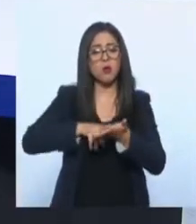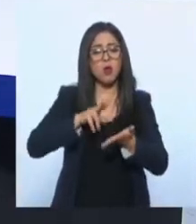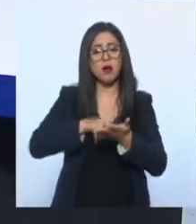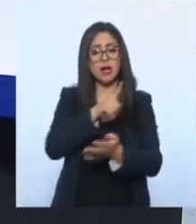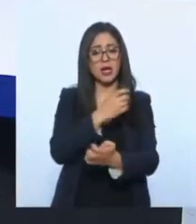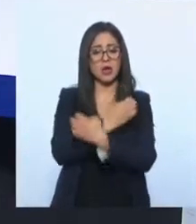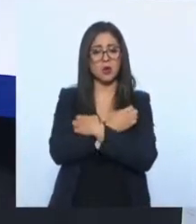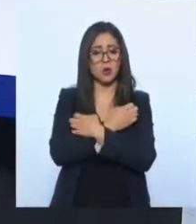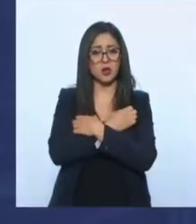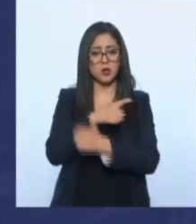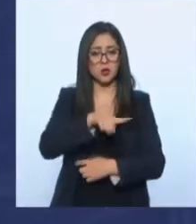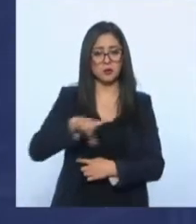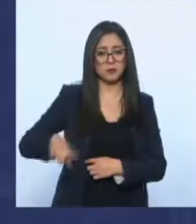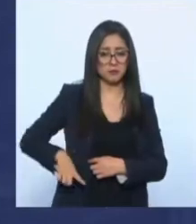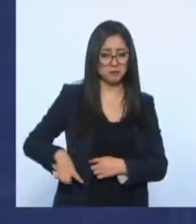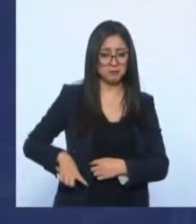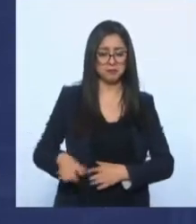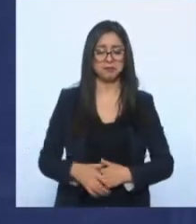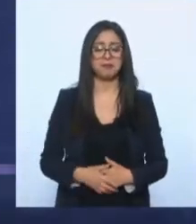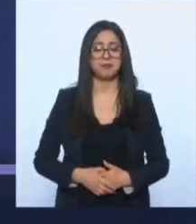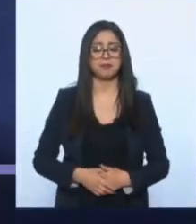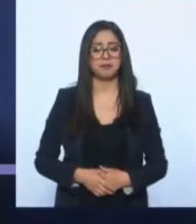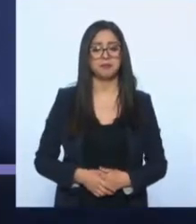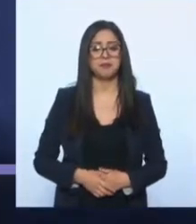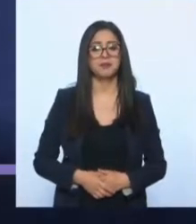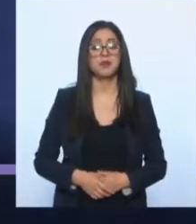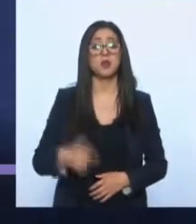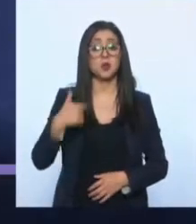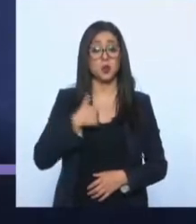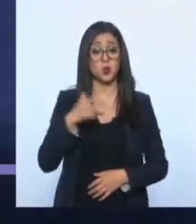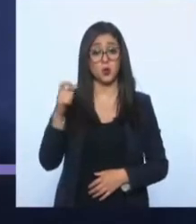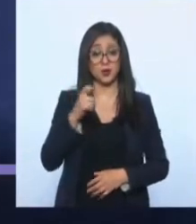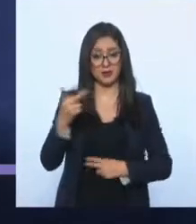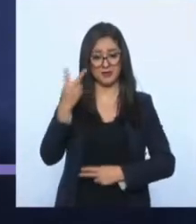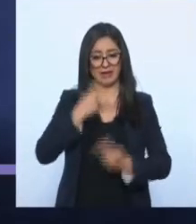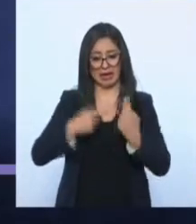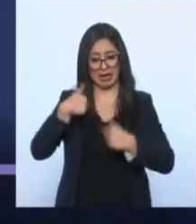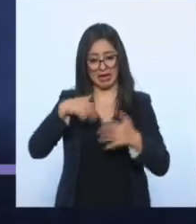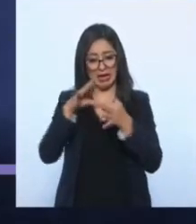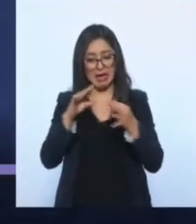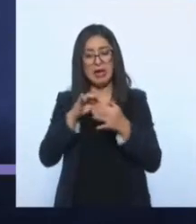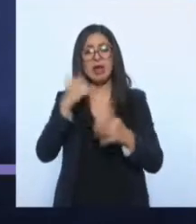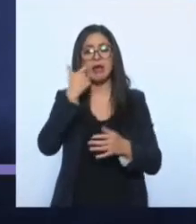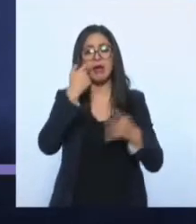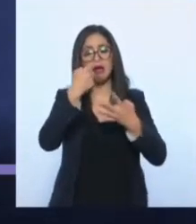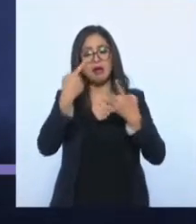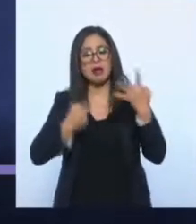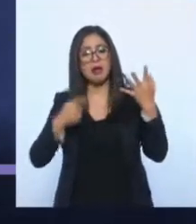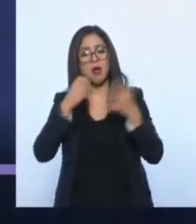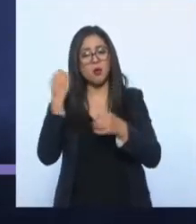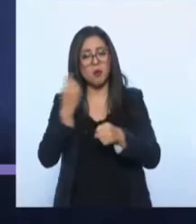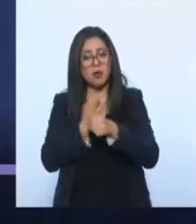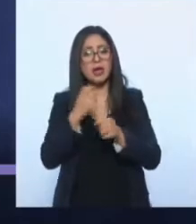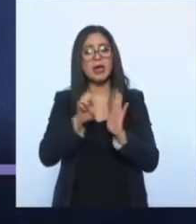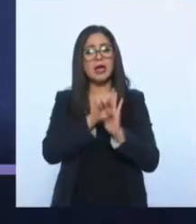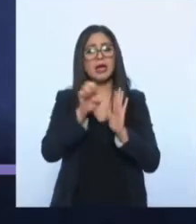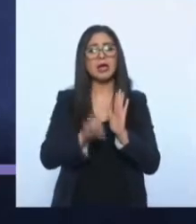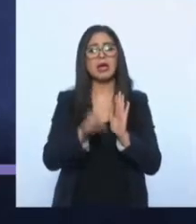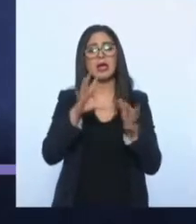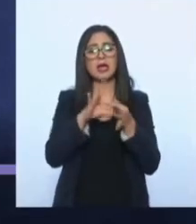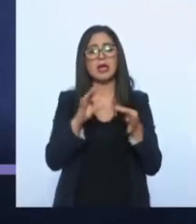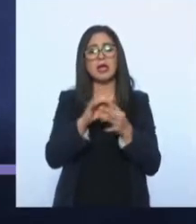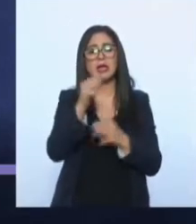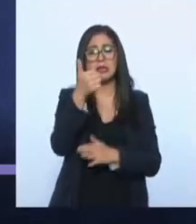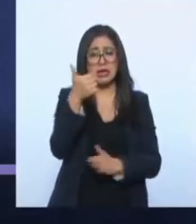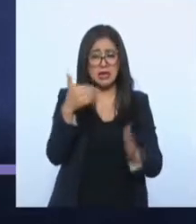¿no? Sí. Y hablábamos de que les traería opciones. Sí, es muy complicado hablar de 6,000 pesos, 2 salarios mínimos. Es